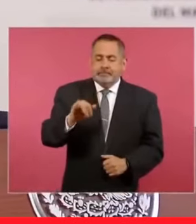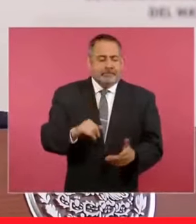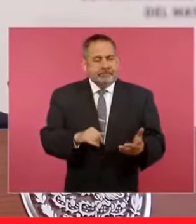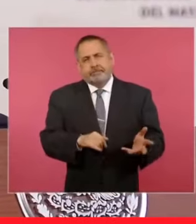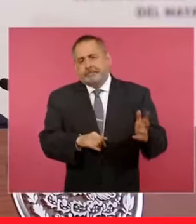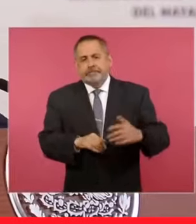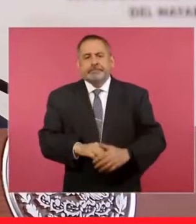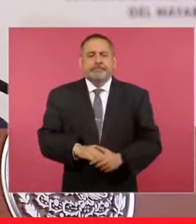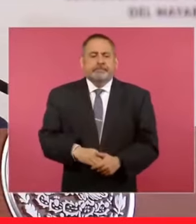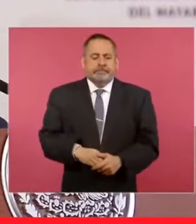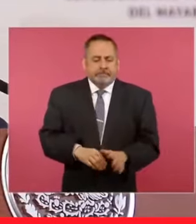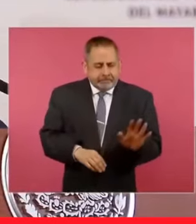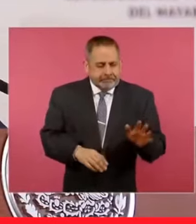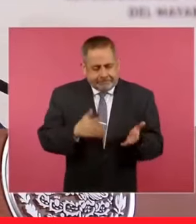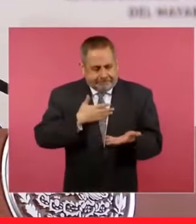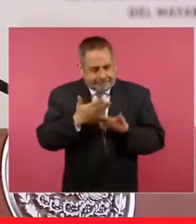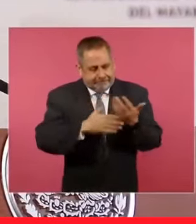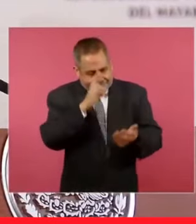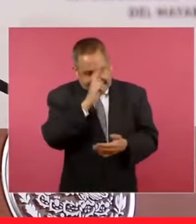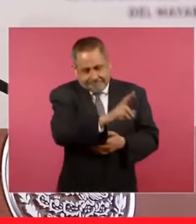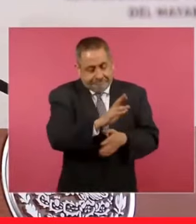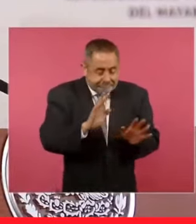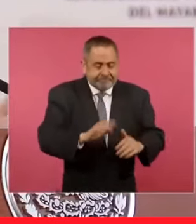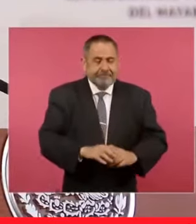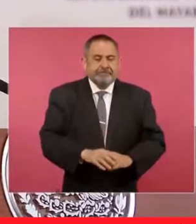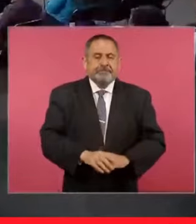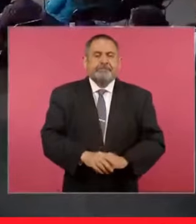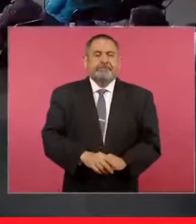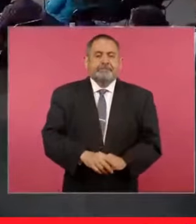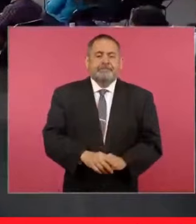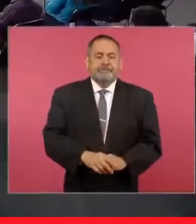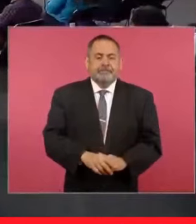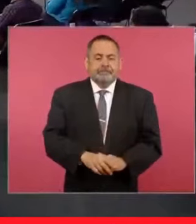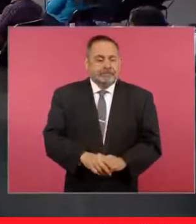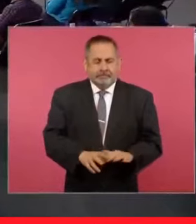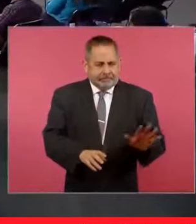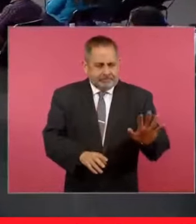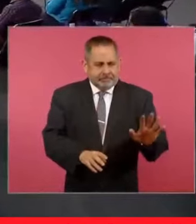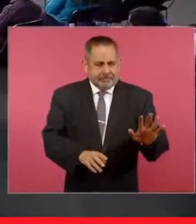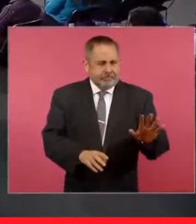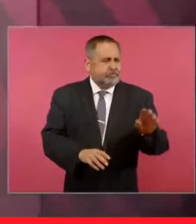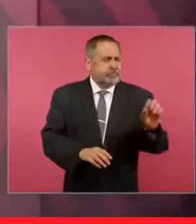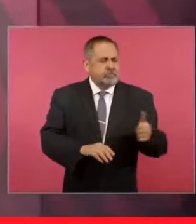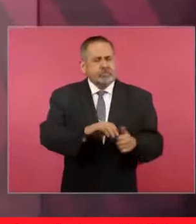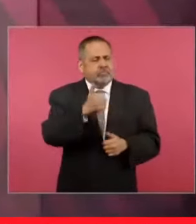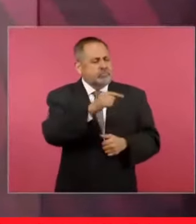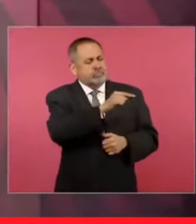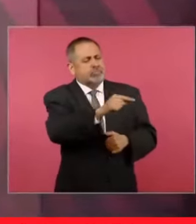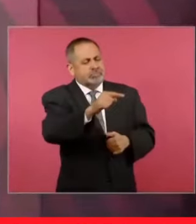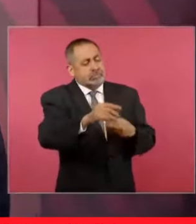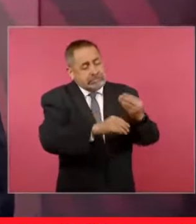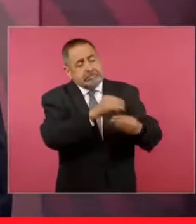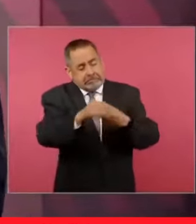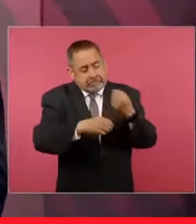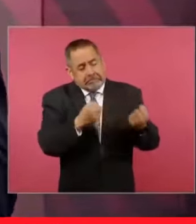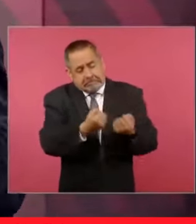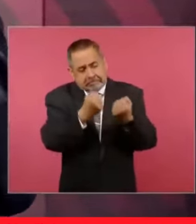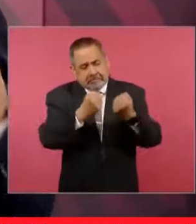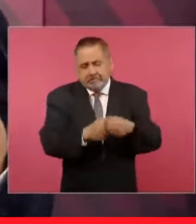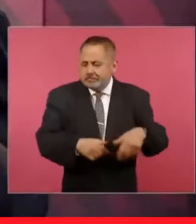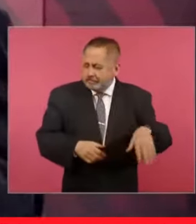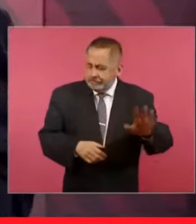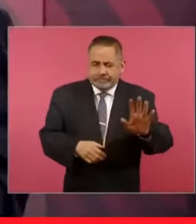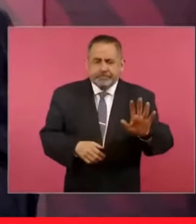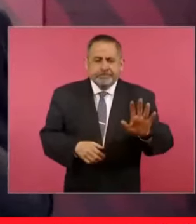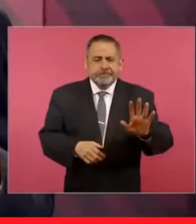raqui digo con todo respeto No mejor vamos o con otros señores y señoras